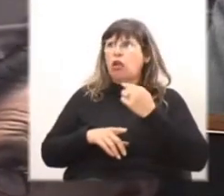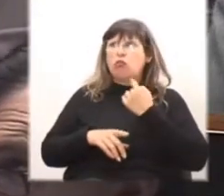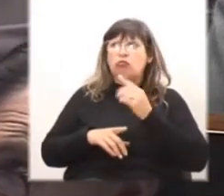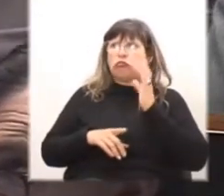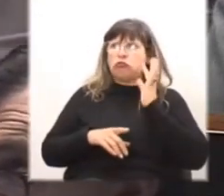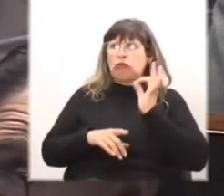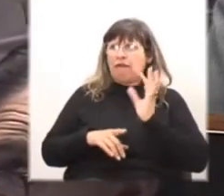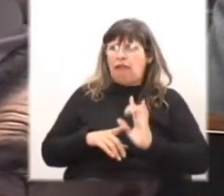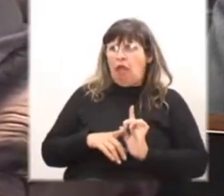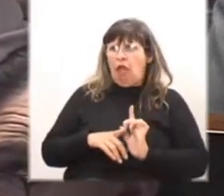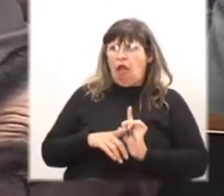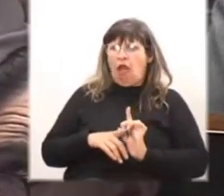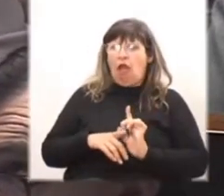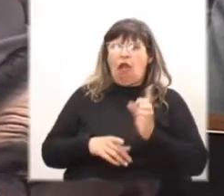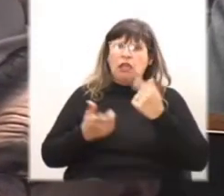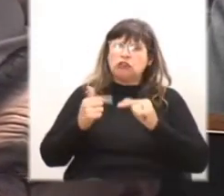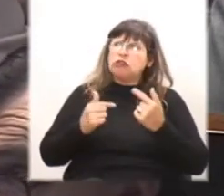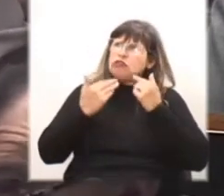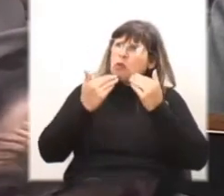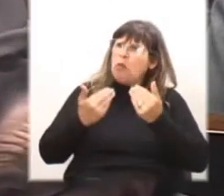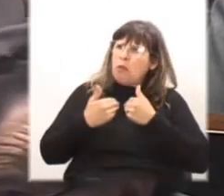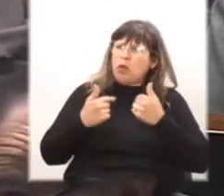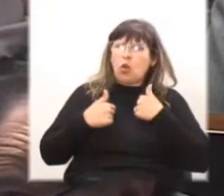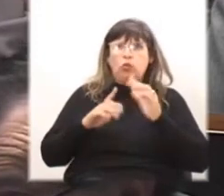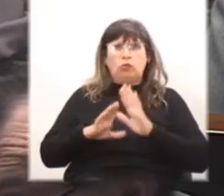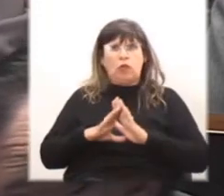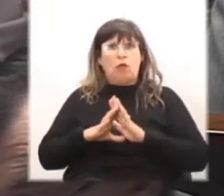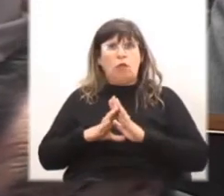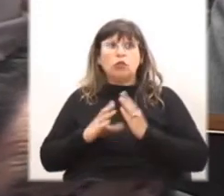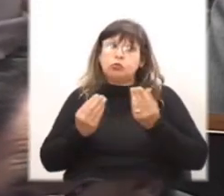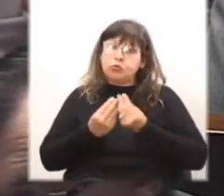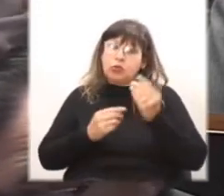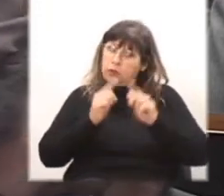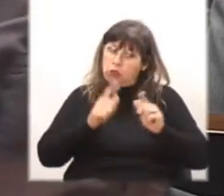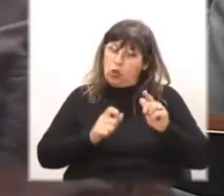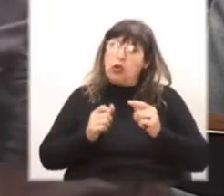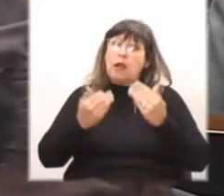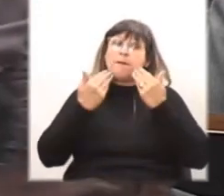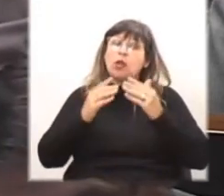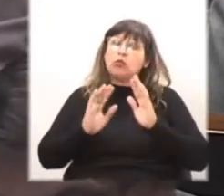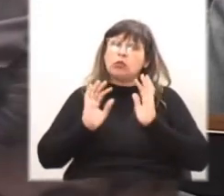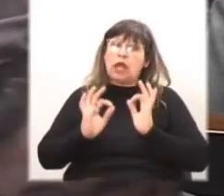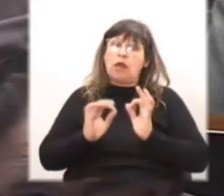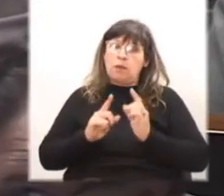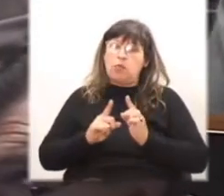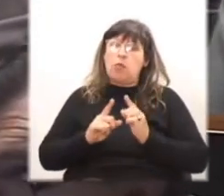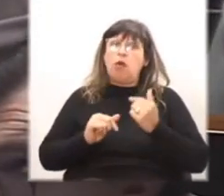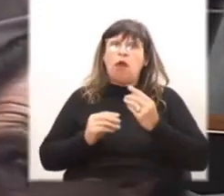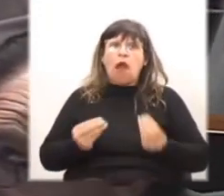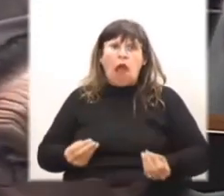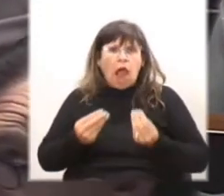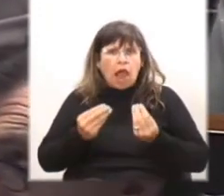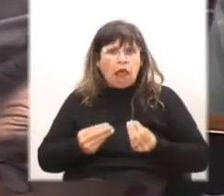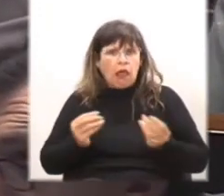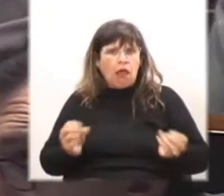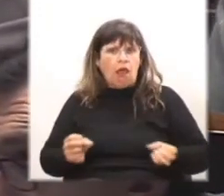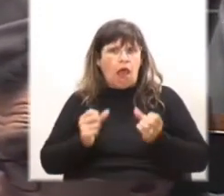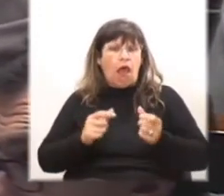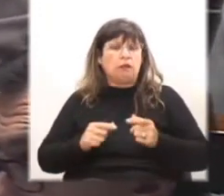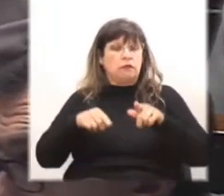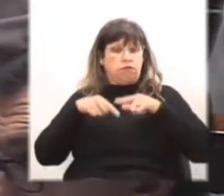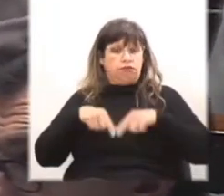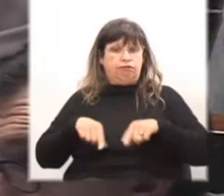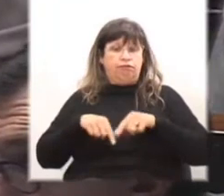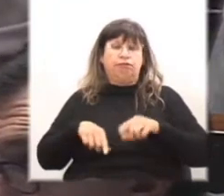Y a veces me pregunto, señor presidente, y somos muchos los que nos preguntamos, ¿qué hace el señor